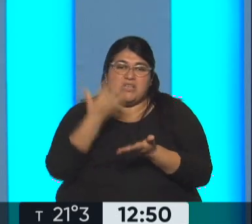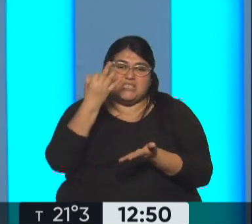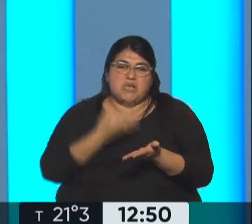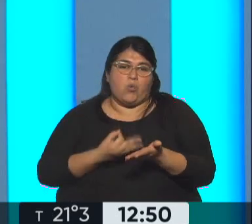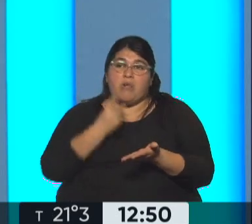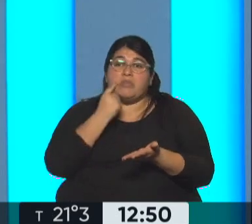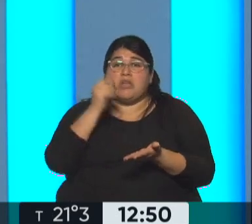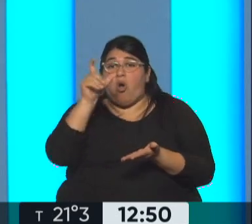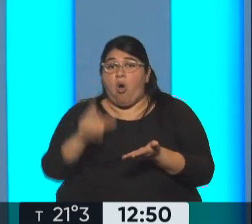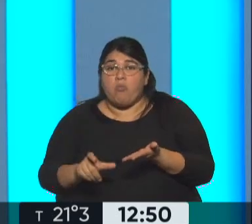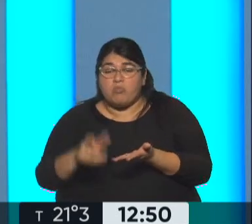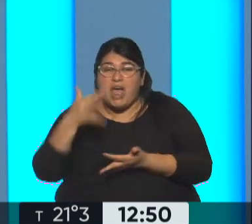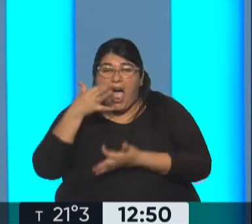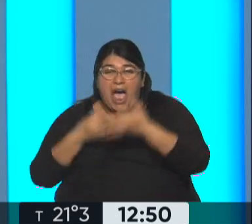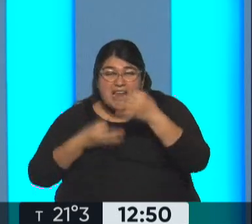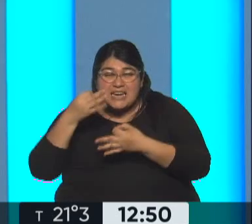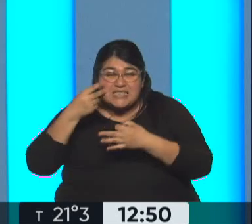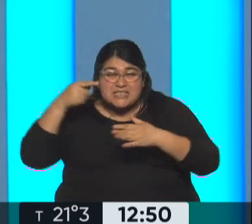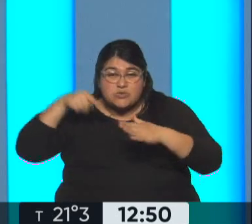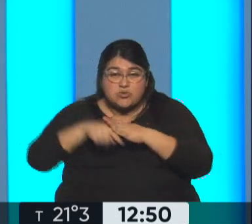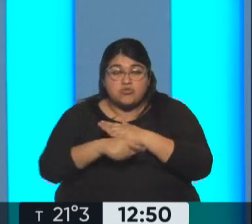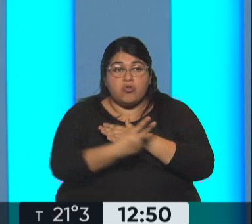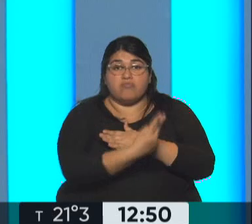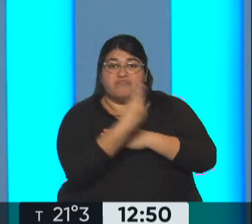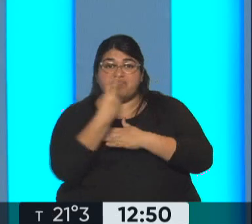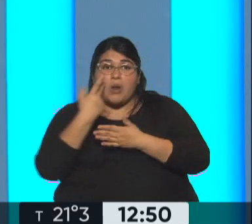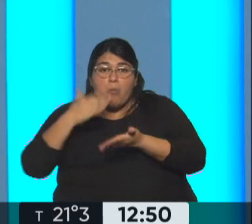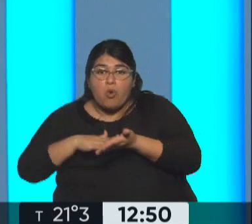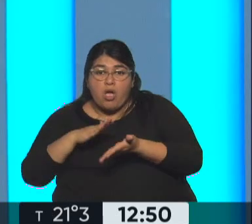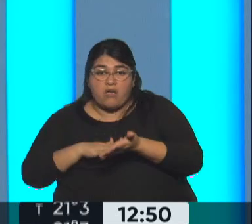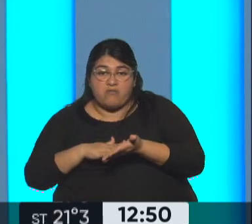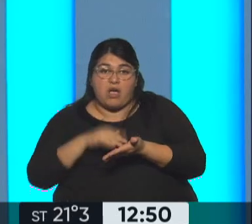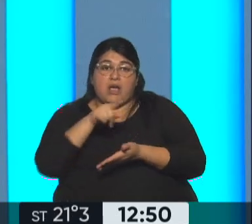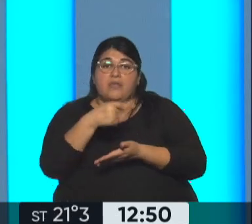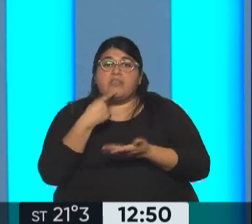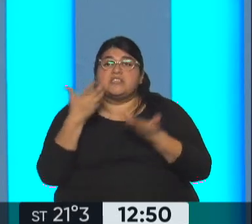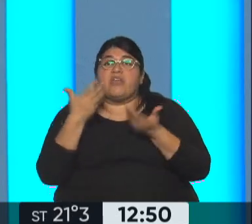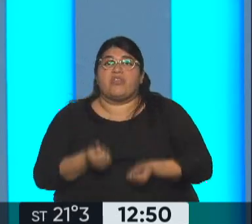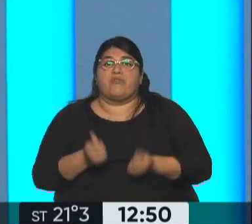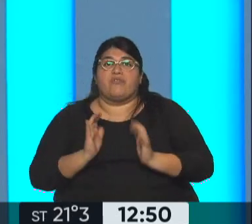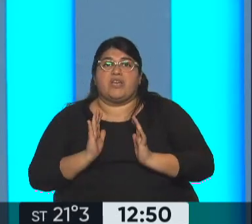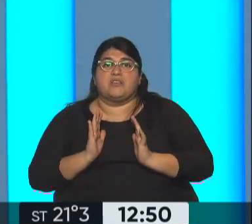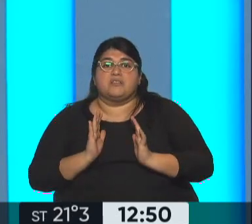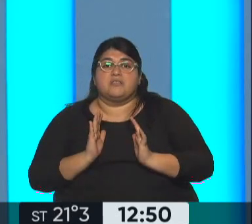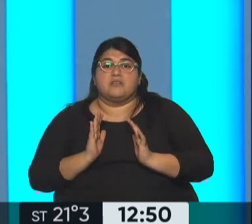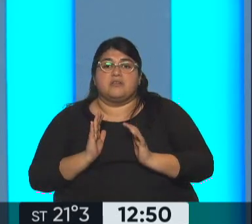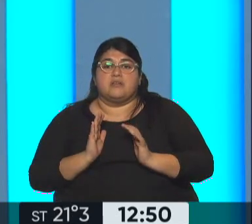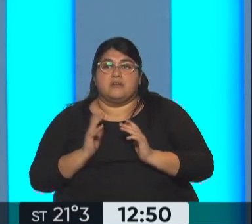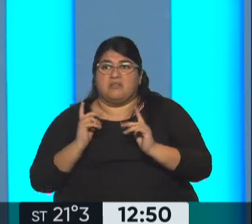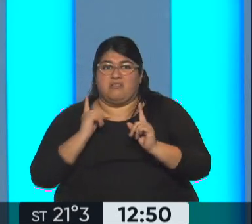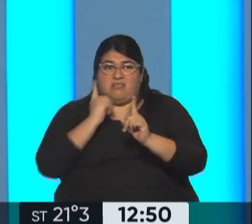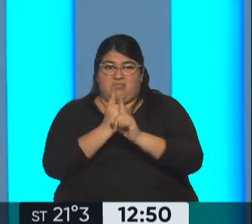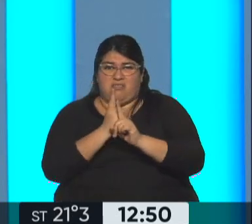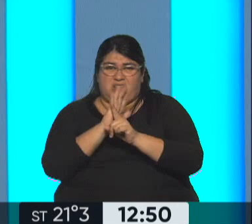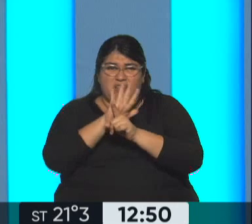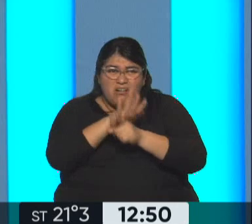varón, porque cuando uno analiza el hecho, si pone a 2 varones, entiende que es una legítima defensa igual. Si pensamos que un varón tiene al otro encerrado